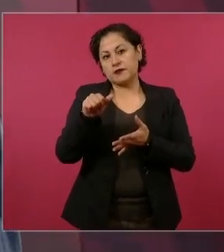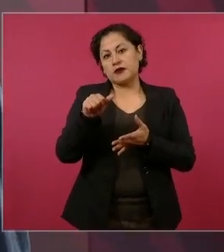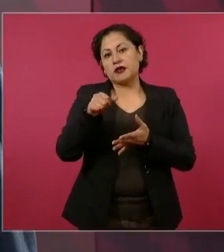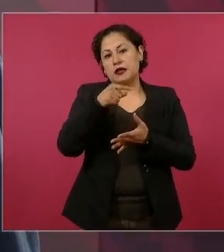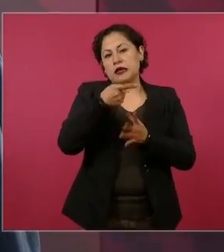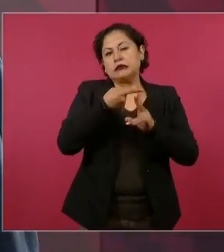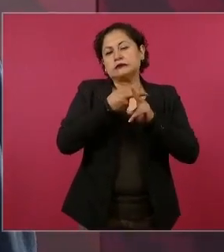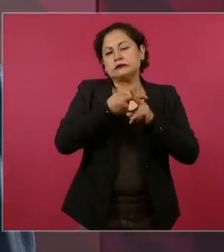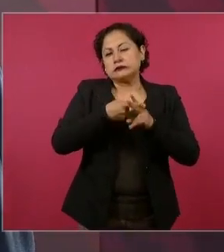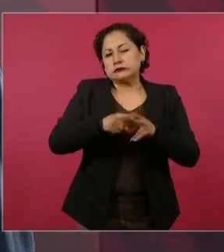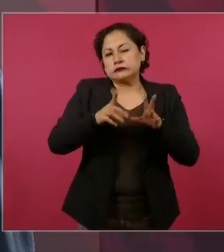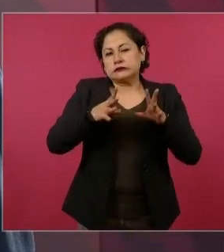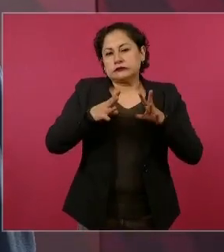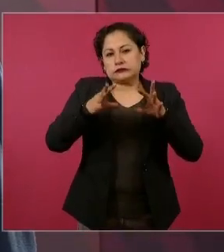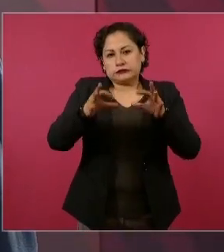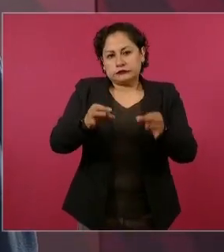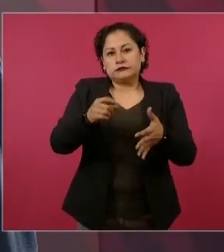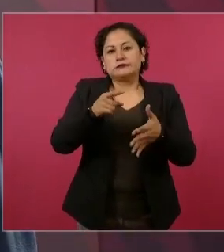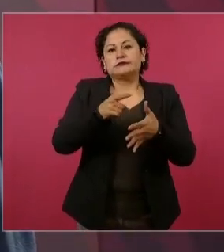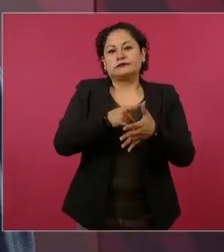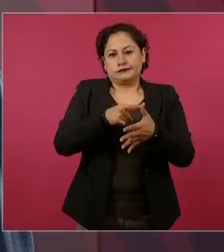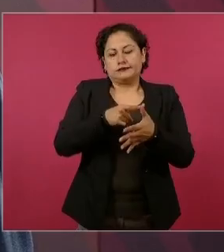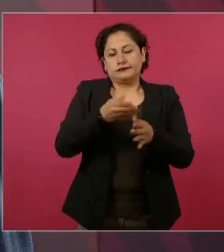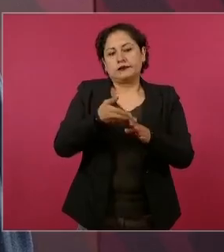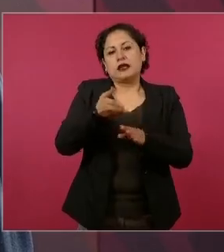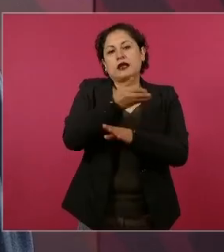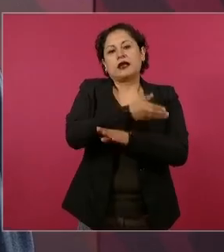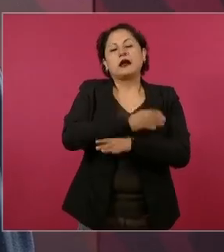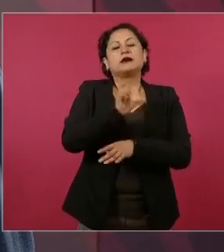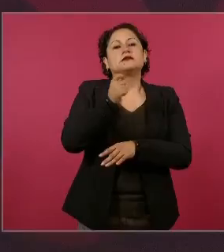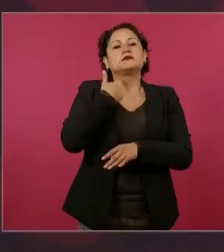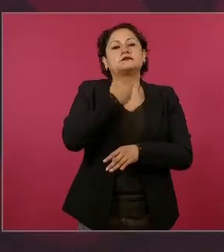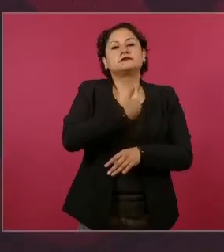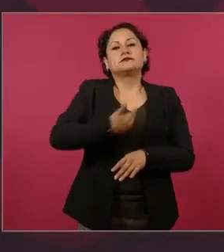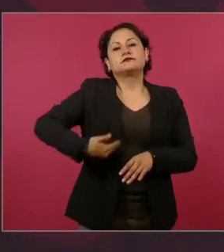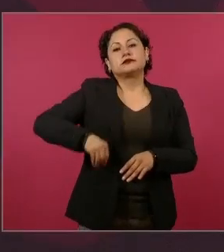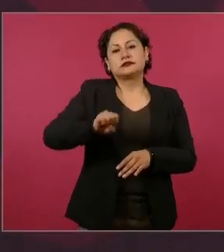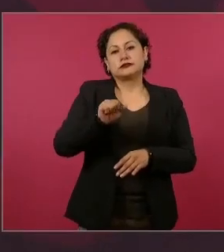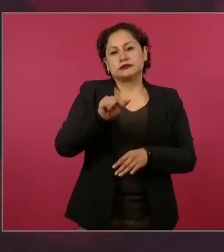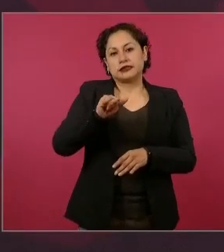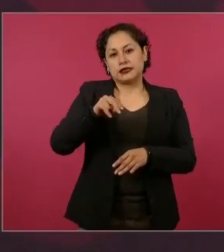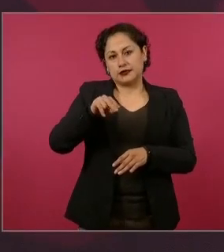surge en la época de Salinas,